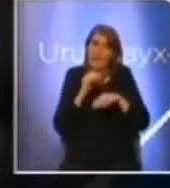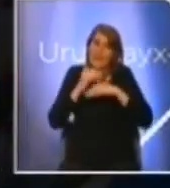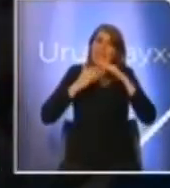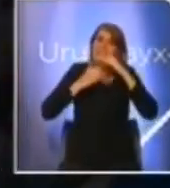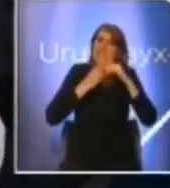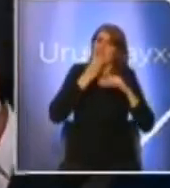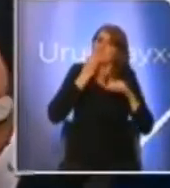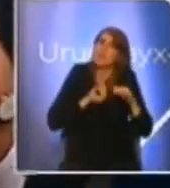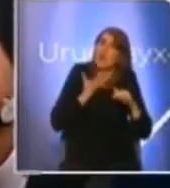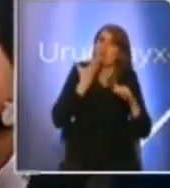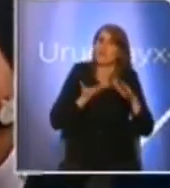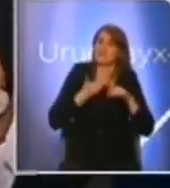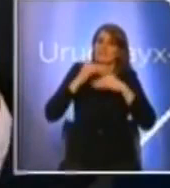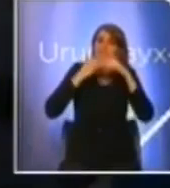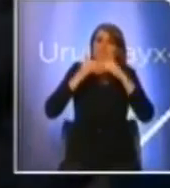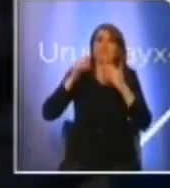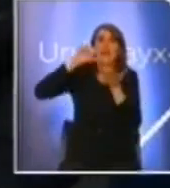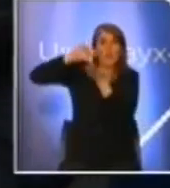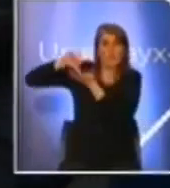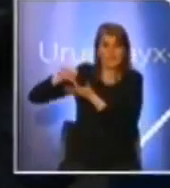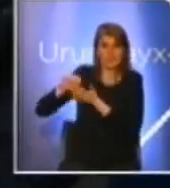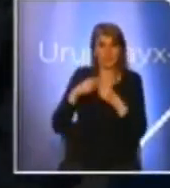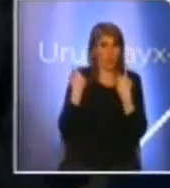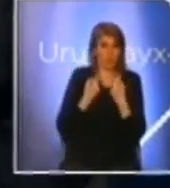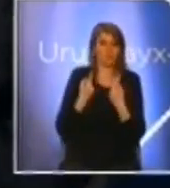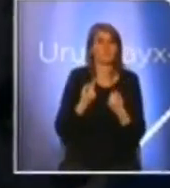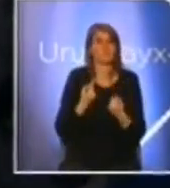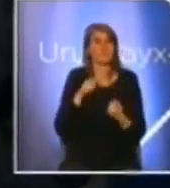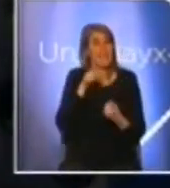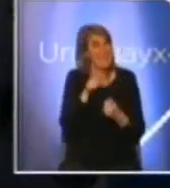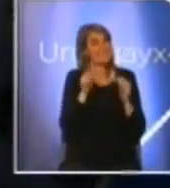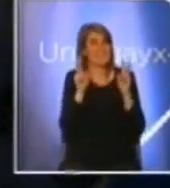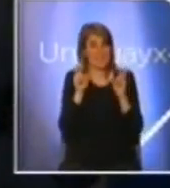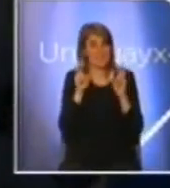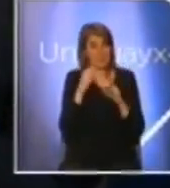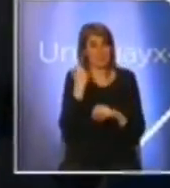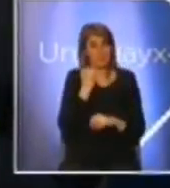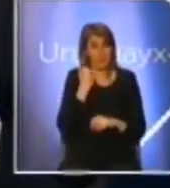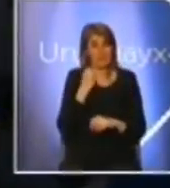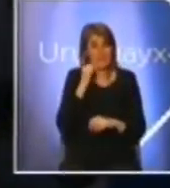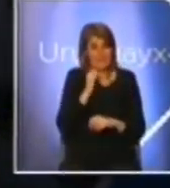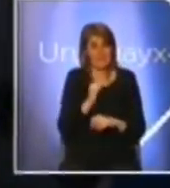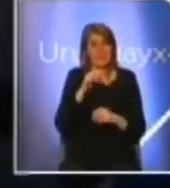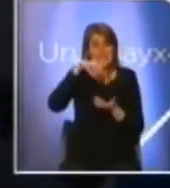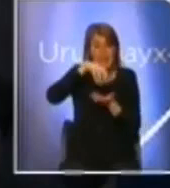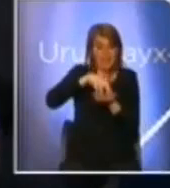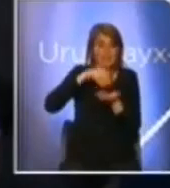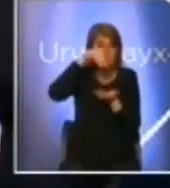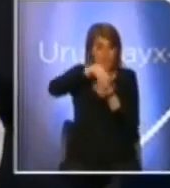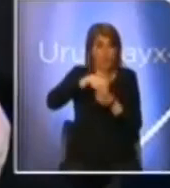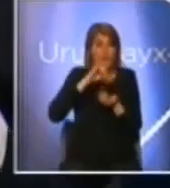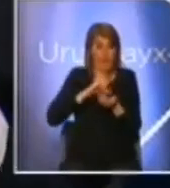mercados globales, es fundamental. Entonces, reafirmar ese tema, que sí, tenemos un ecosistema, construimos un